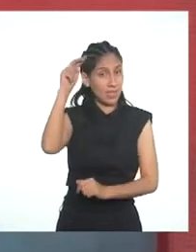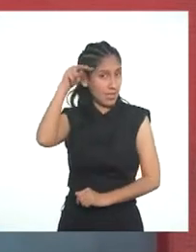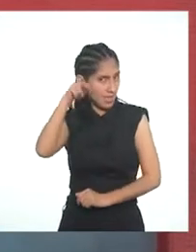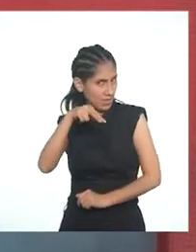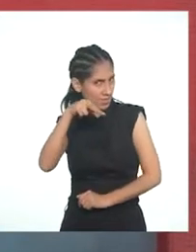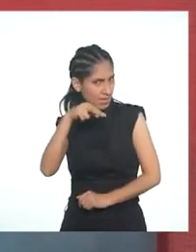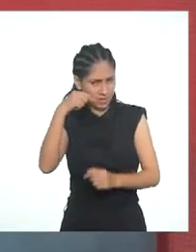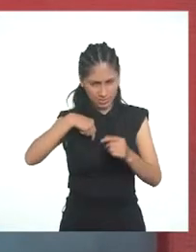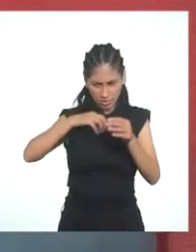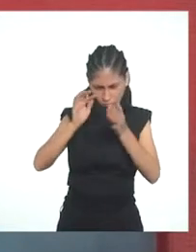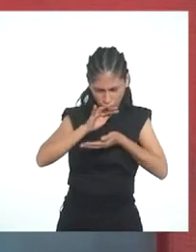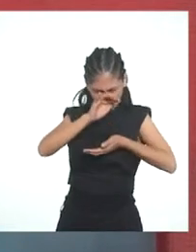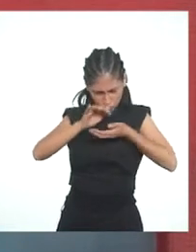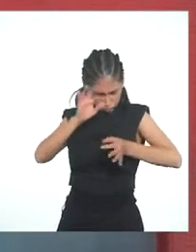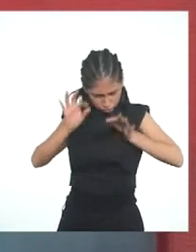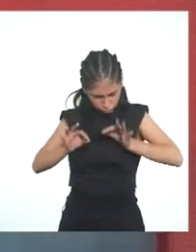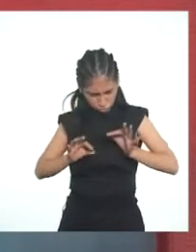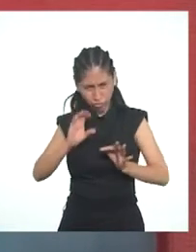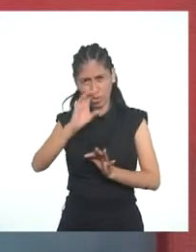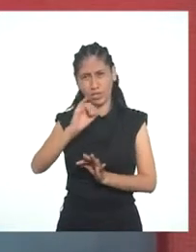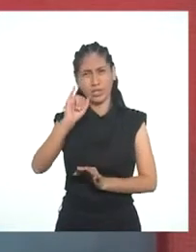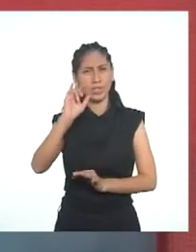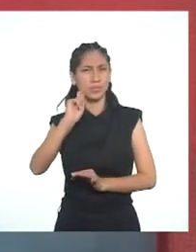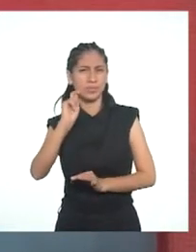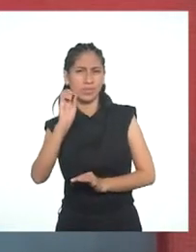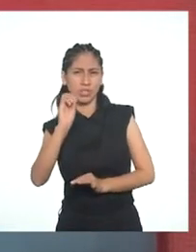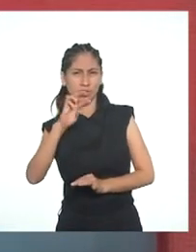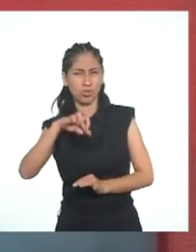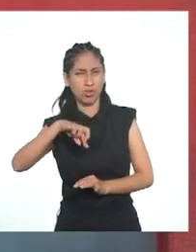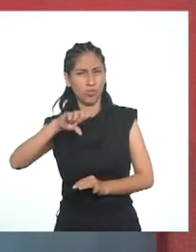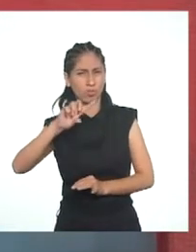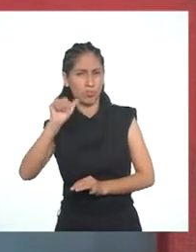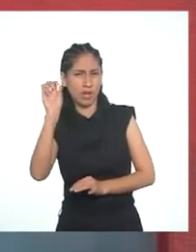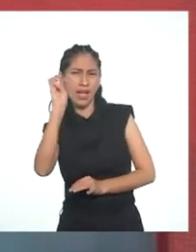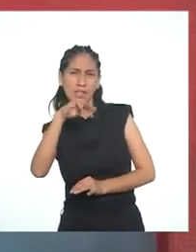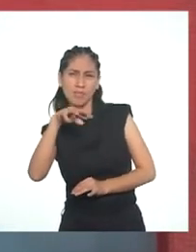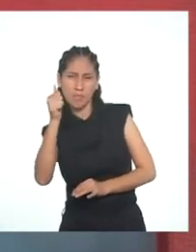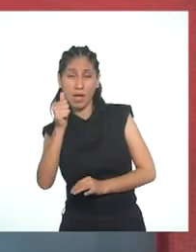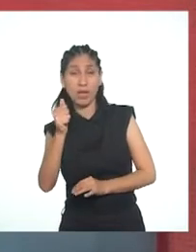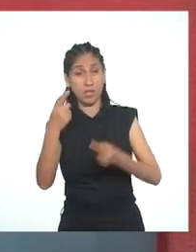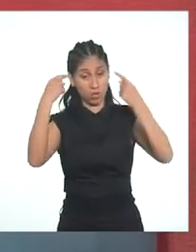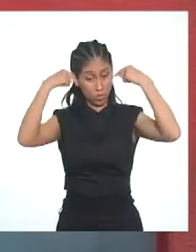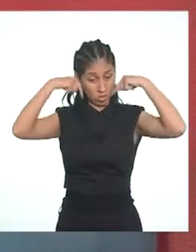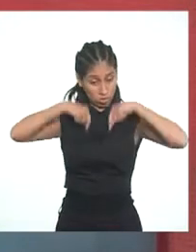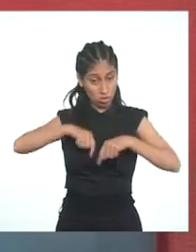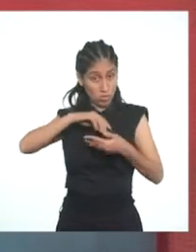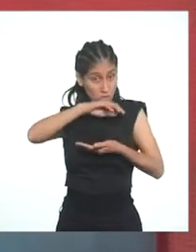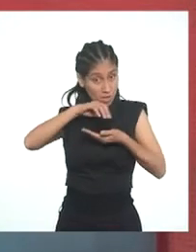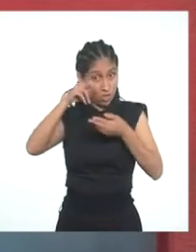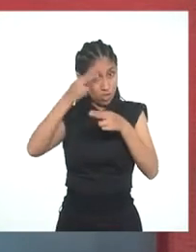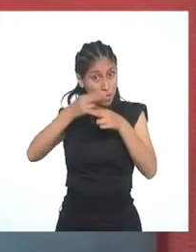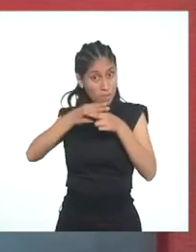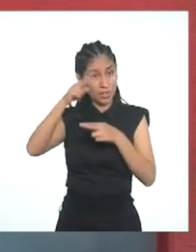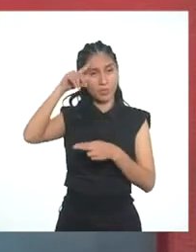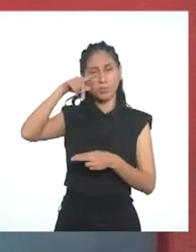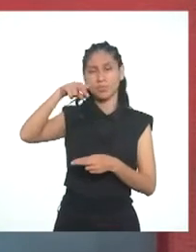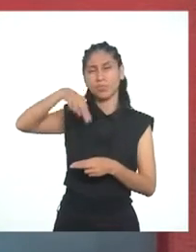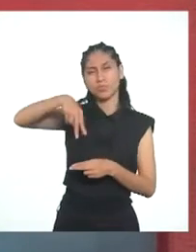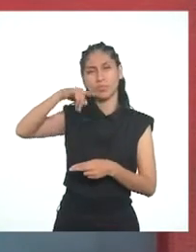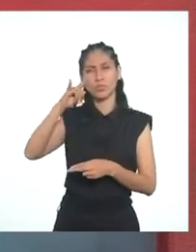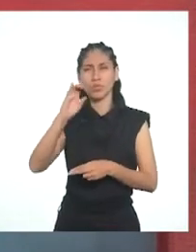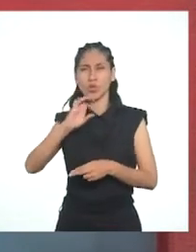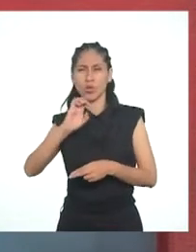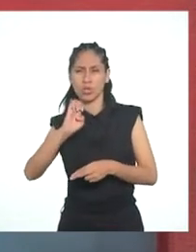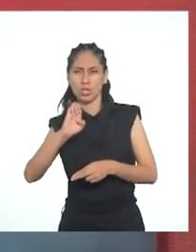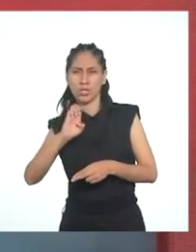ADN, que se encuentra distribuido por el citoplasma, en una zona llamada nucleoide. Pueden ser autótrofas.